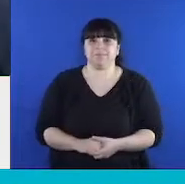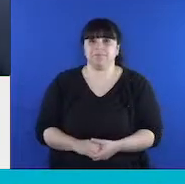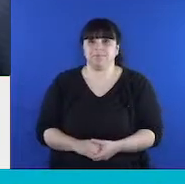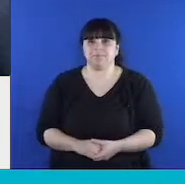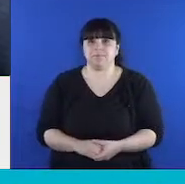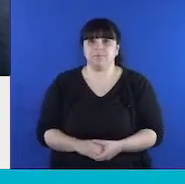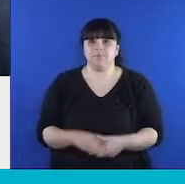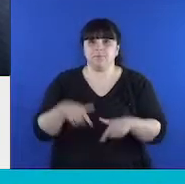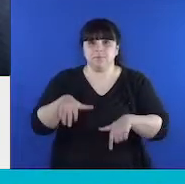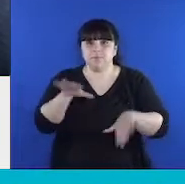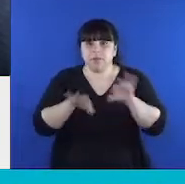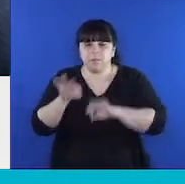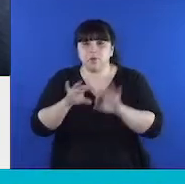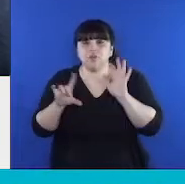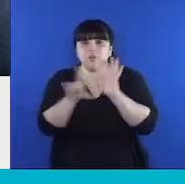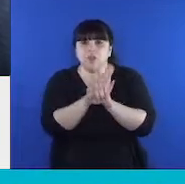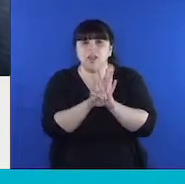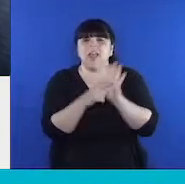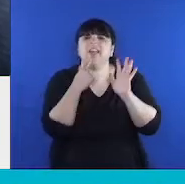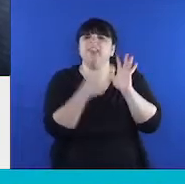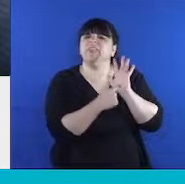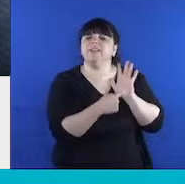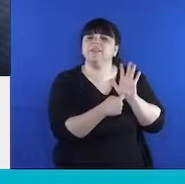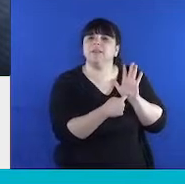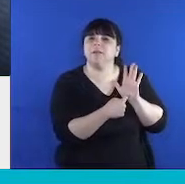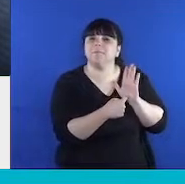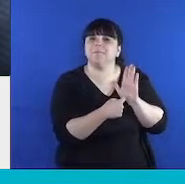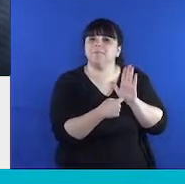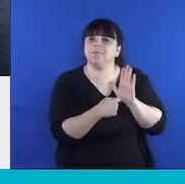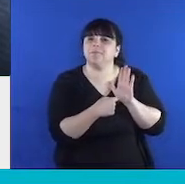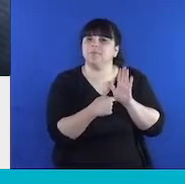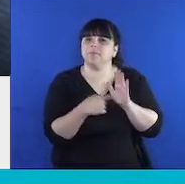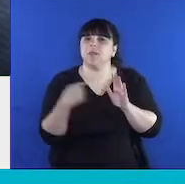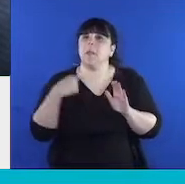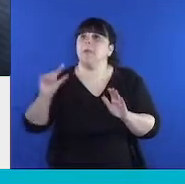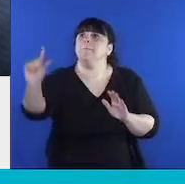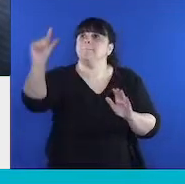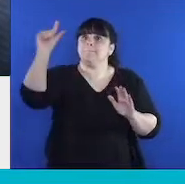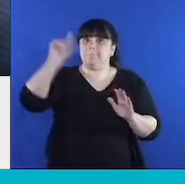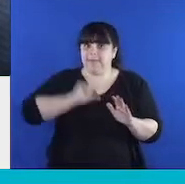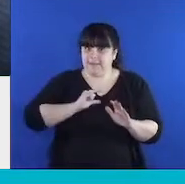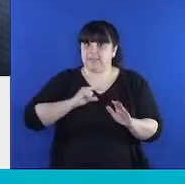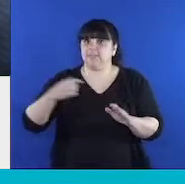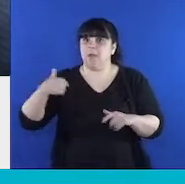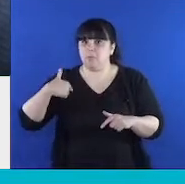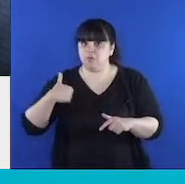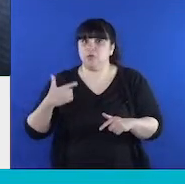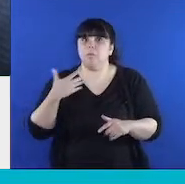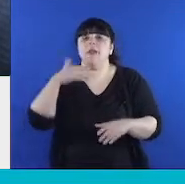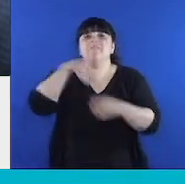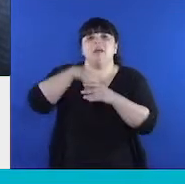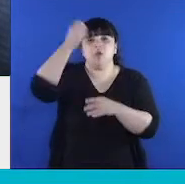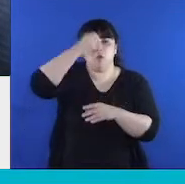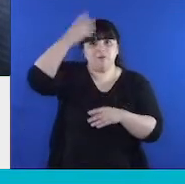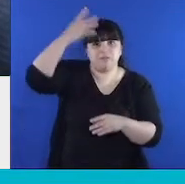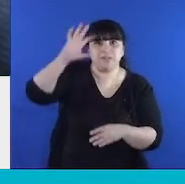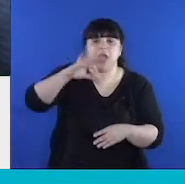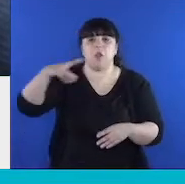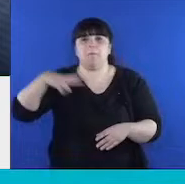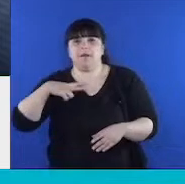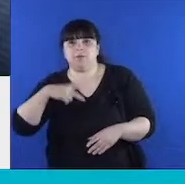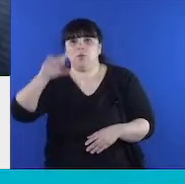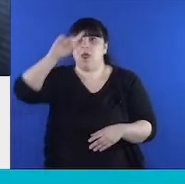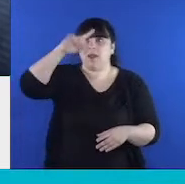determina contraer préstamos y otras obligaciones con bancos oficiales o particulares, nacionales o extranjeros,